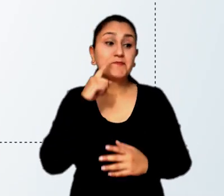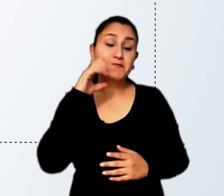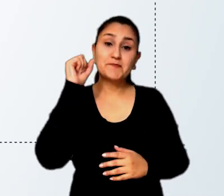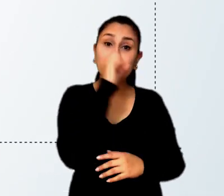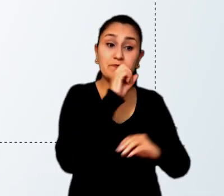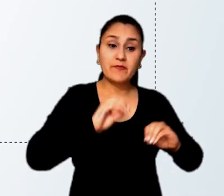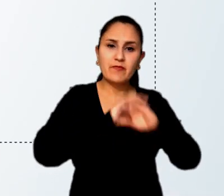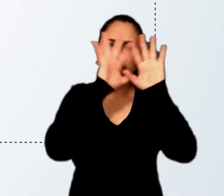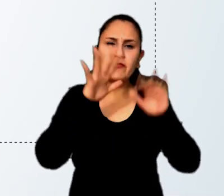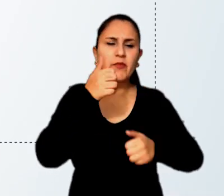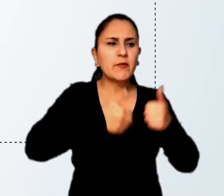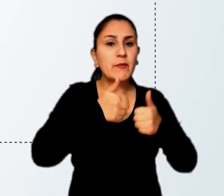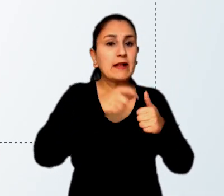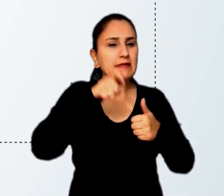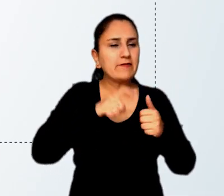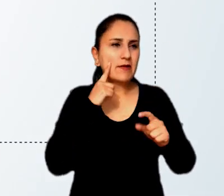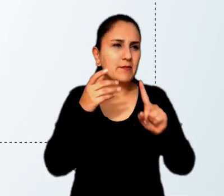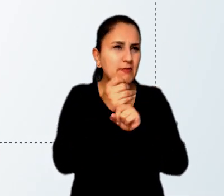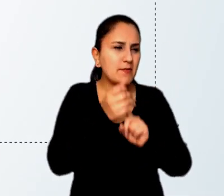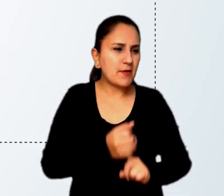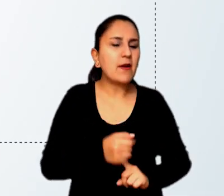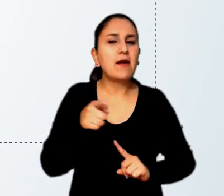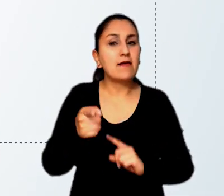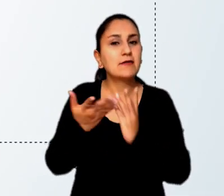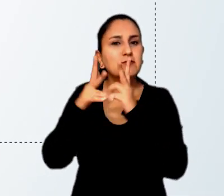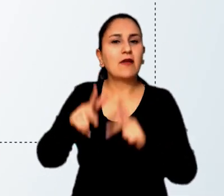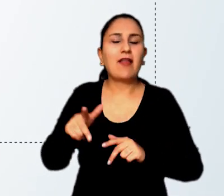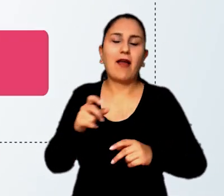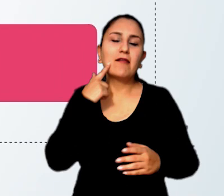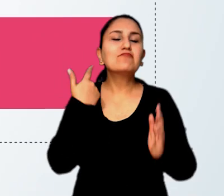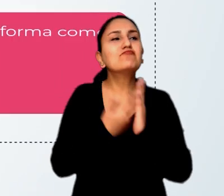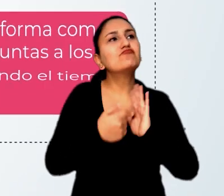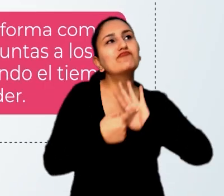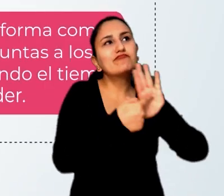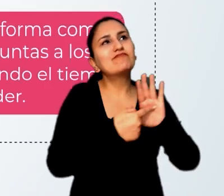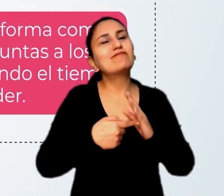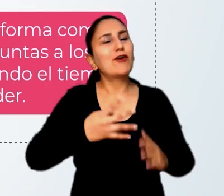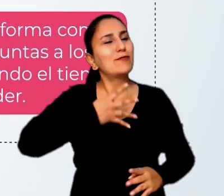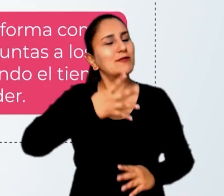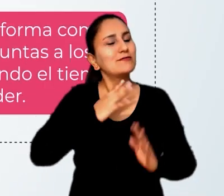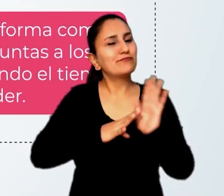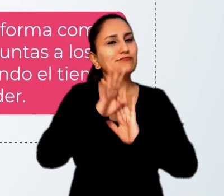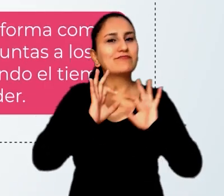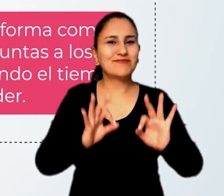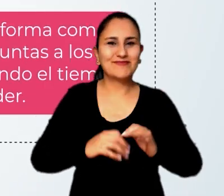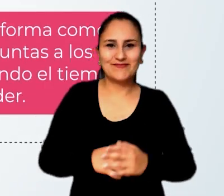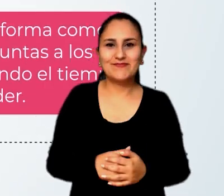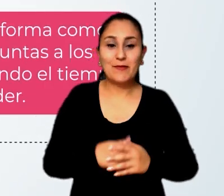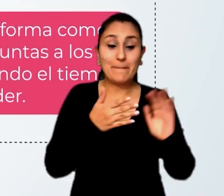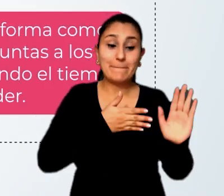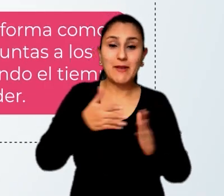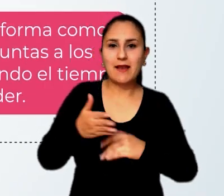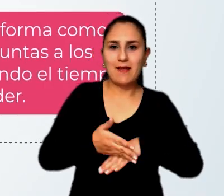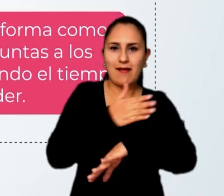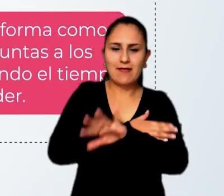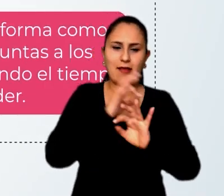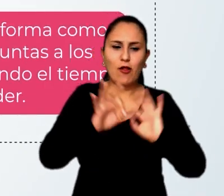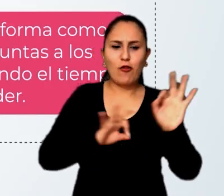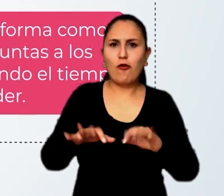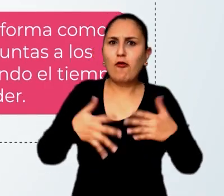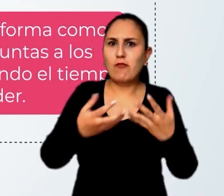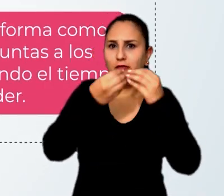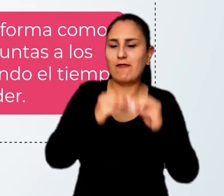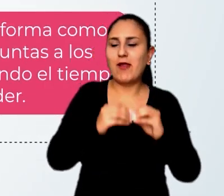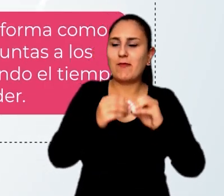conseguir el estudiante para evidenciar el desarrollo de competencias planee y organice la forma como va a